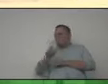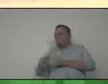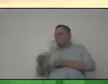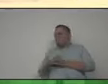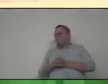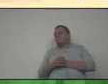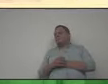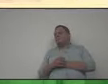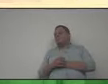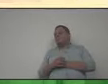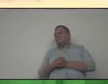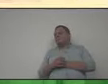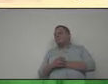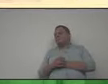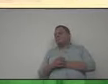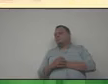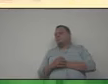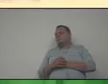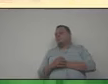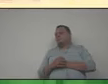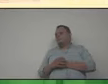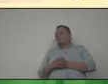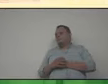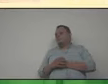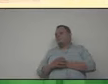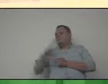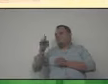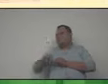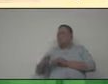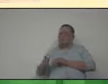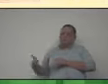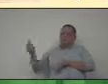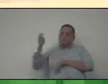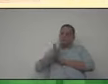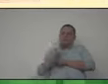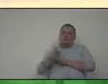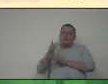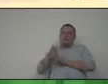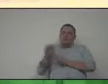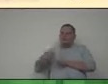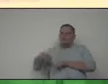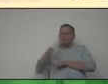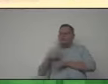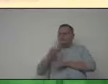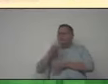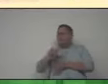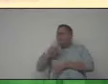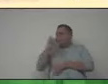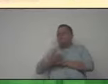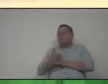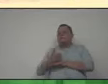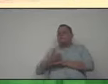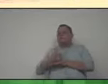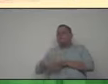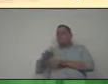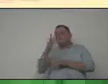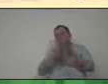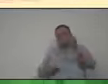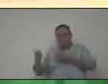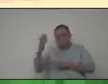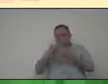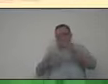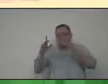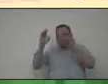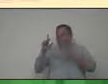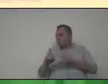hicieron. Igual desde la parte de la supervisión y desde la gerencia hemos analizado pues